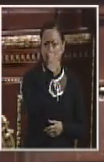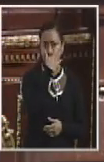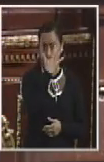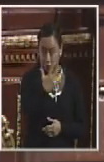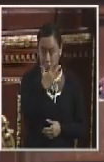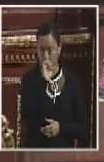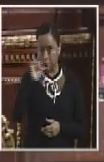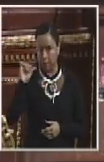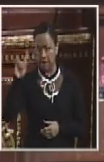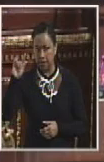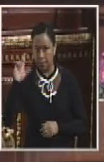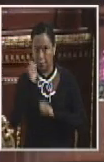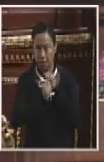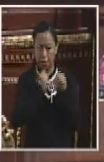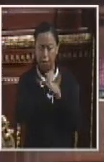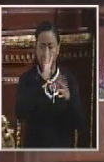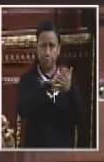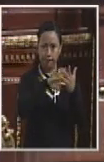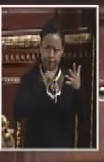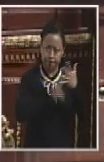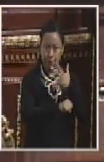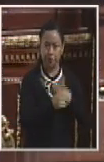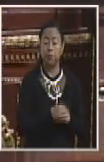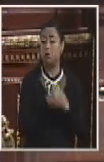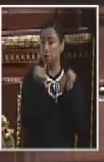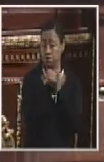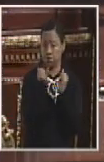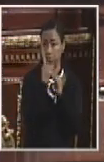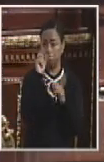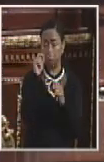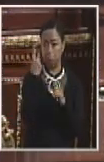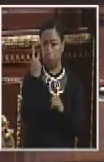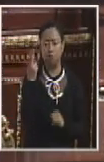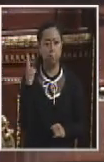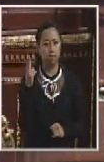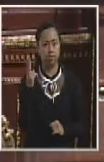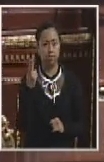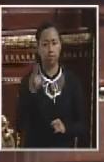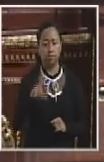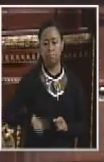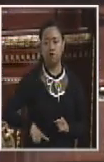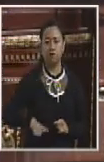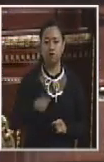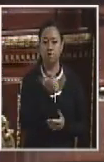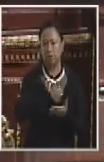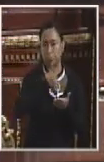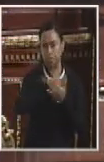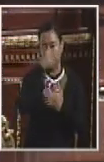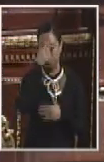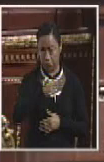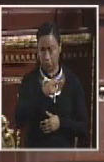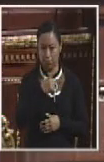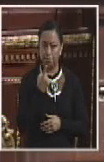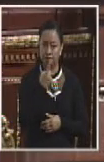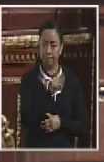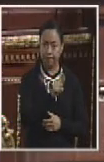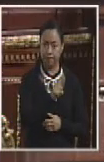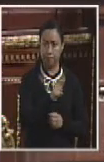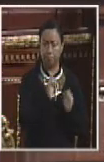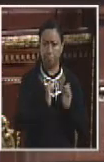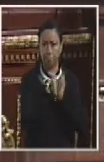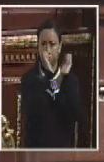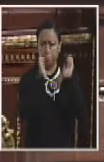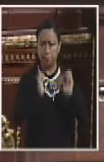prisión. De igual forma, el pasado 21 de noviembre, el Gobierno de la Ciudad de México decretó